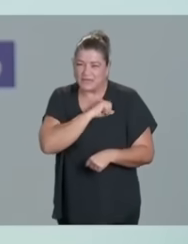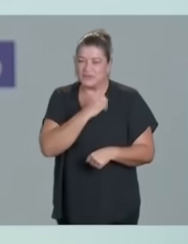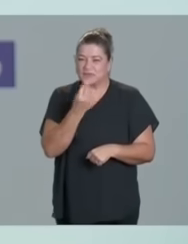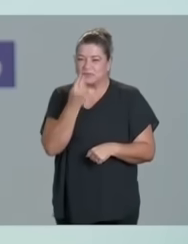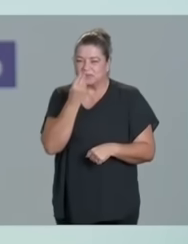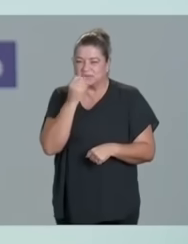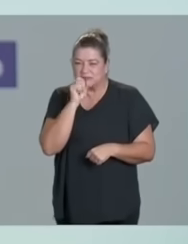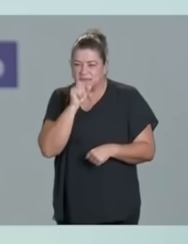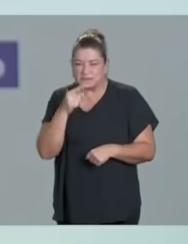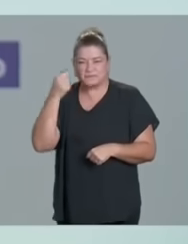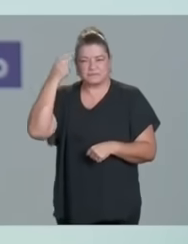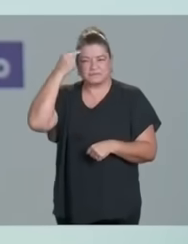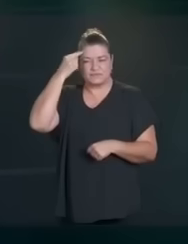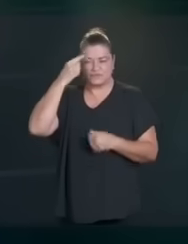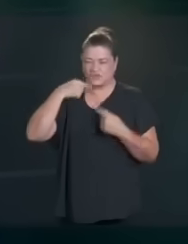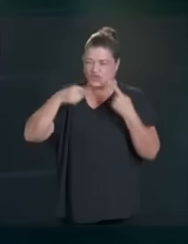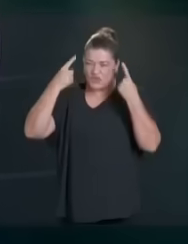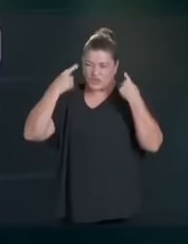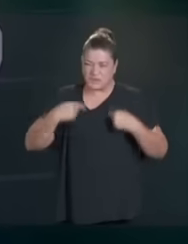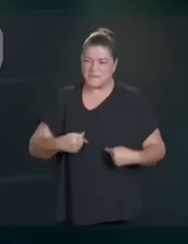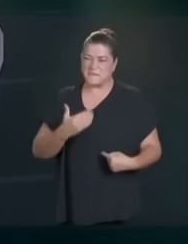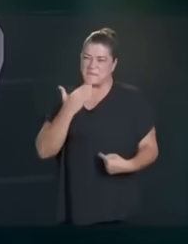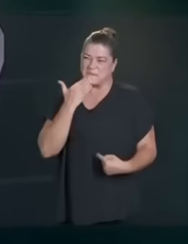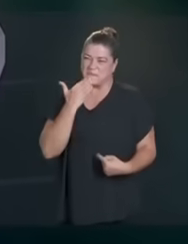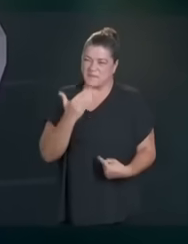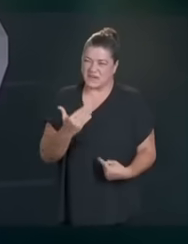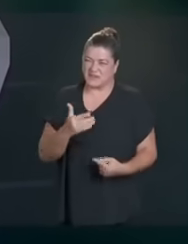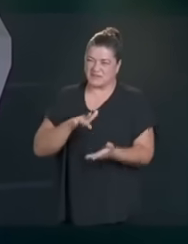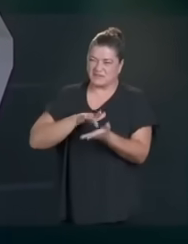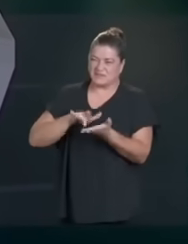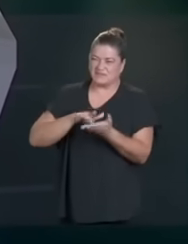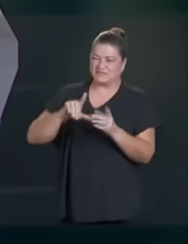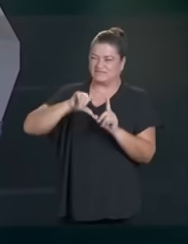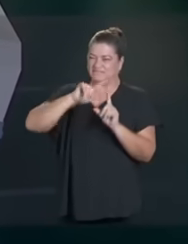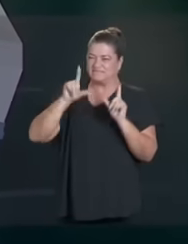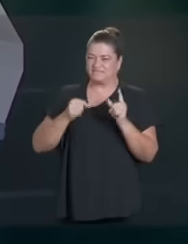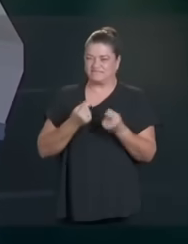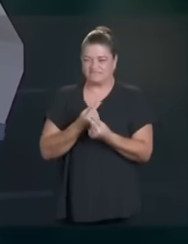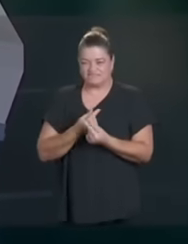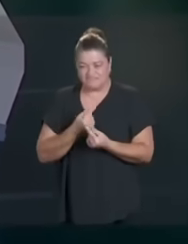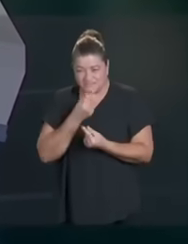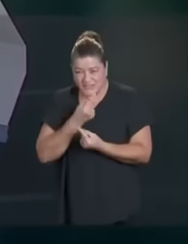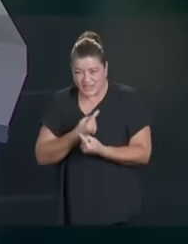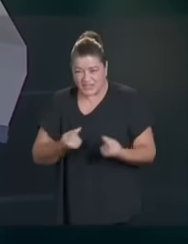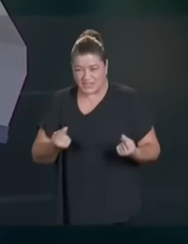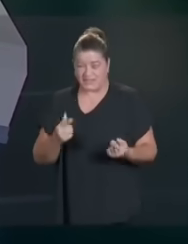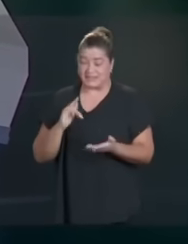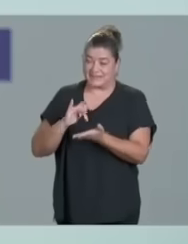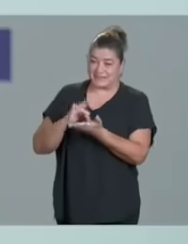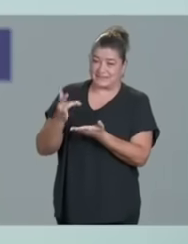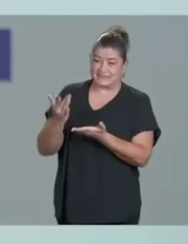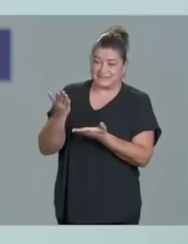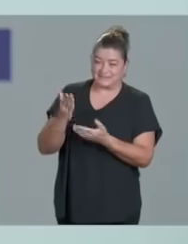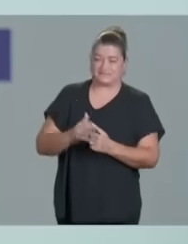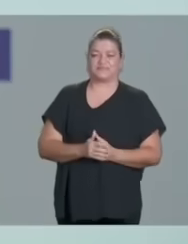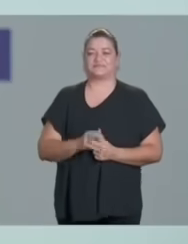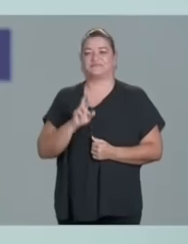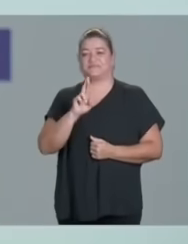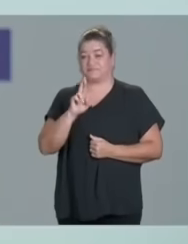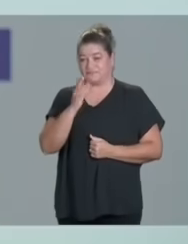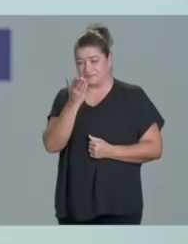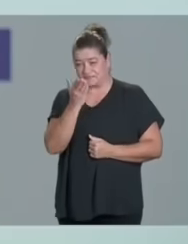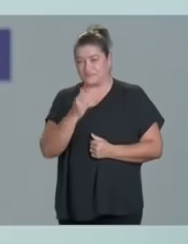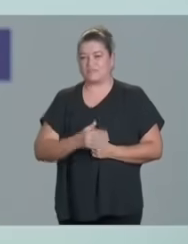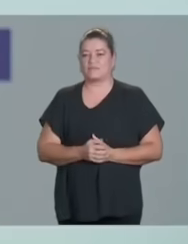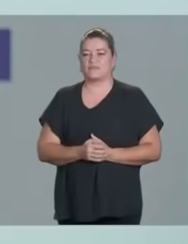niñas y los niños de este país. Gracias, candidato. Es el turno de la candidata Xóchitl Gálvez. Yo sé cómo duele la